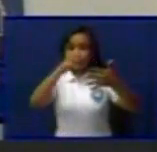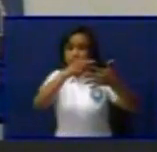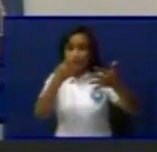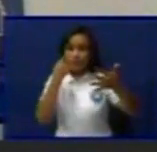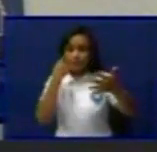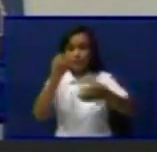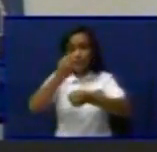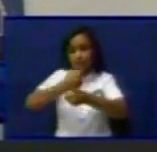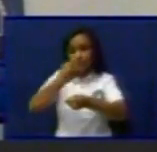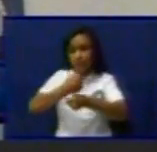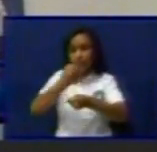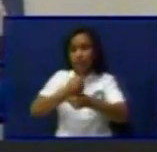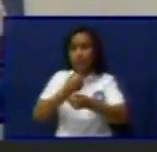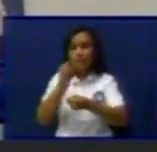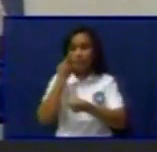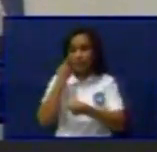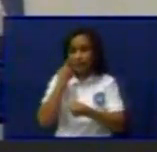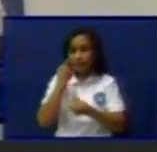nuestro trabajo.